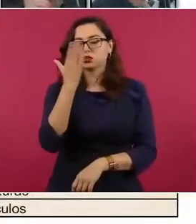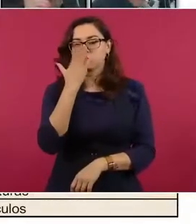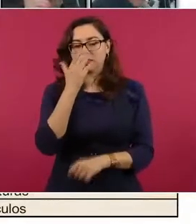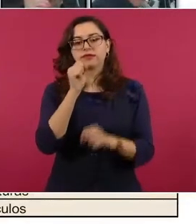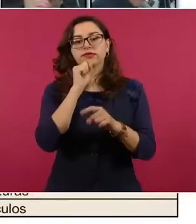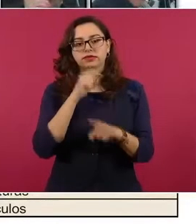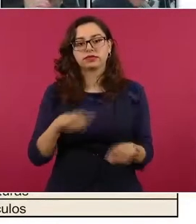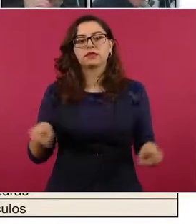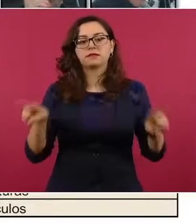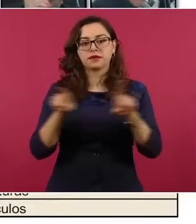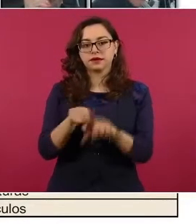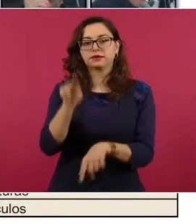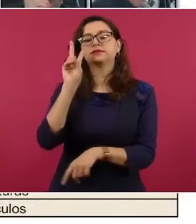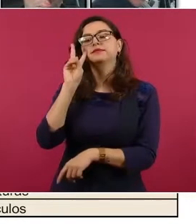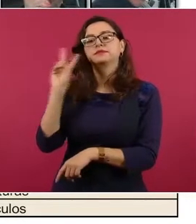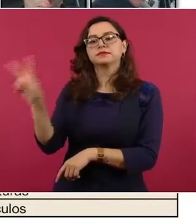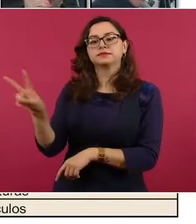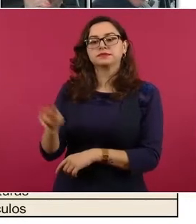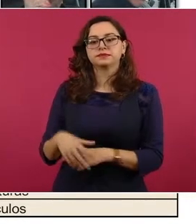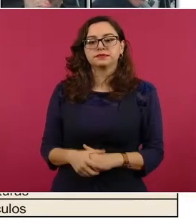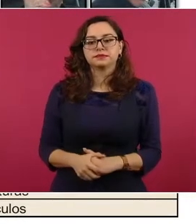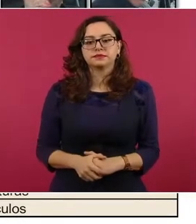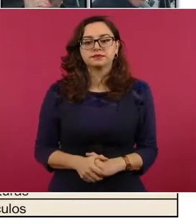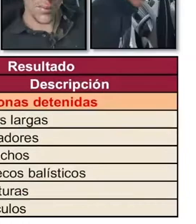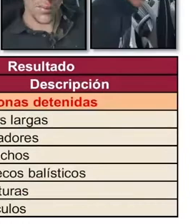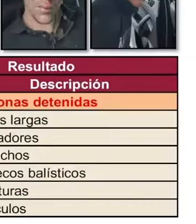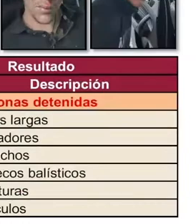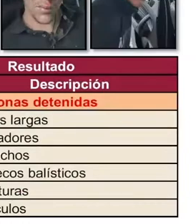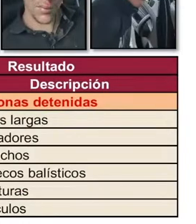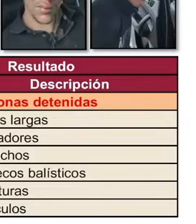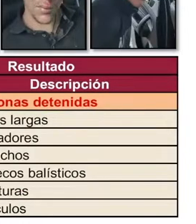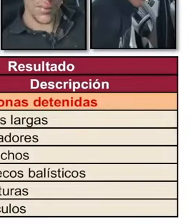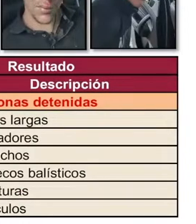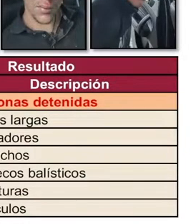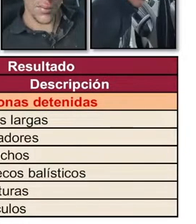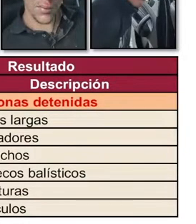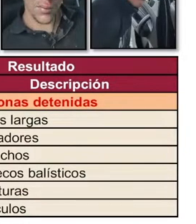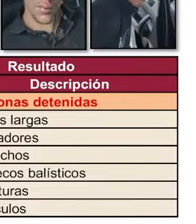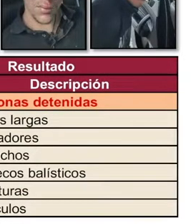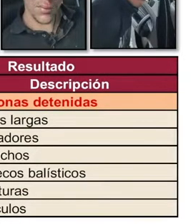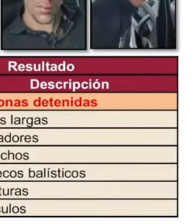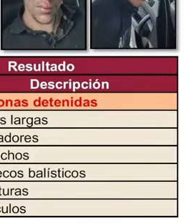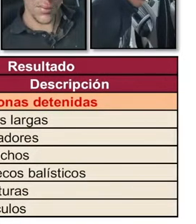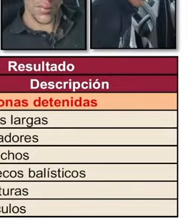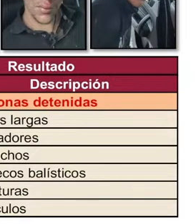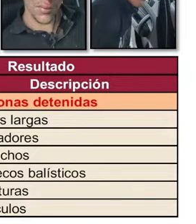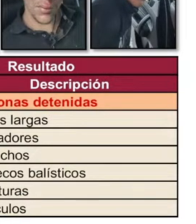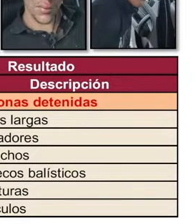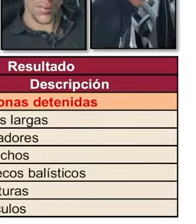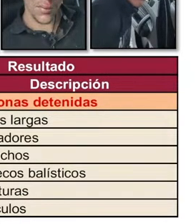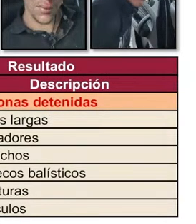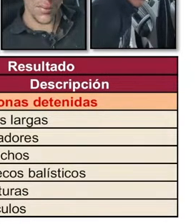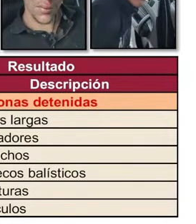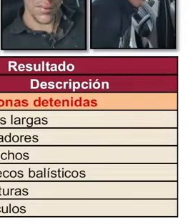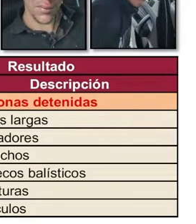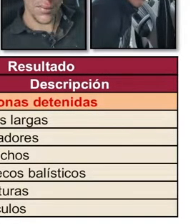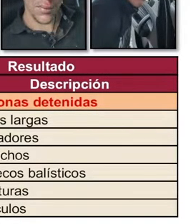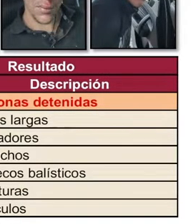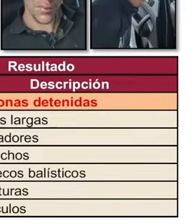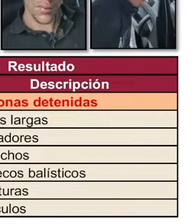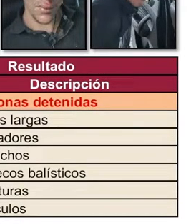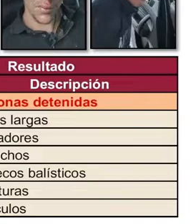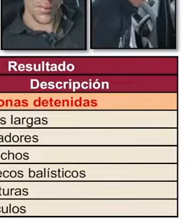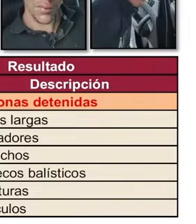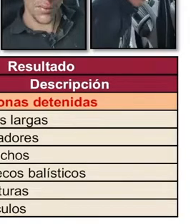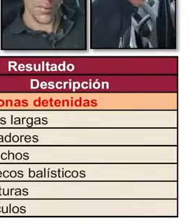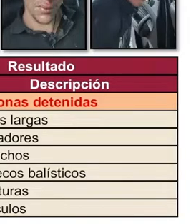donde se detuvo a dos personas con ocho armas largas, un arma corta y chalecos balísticos.